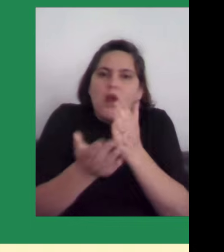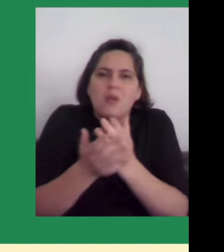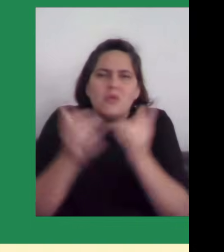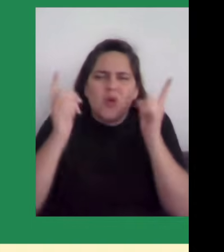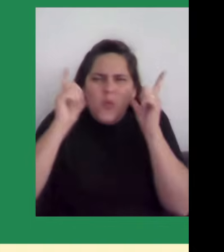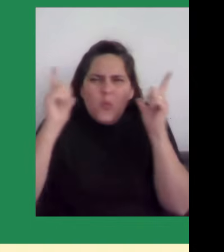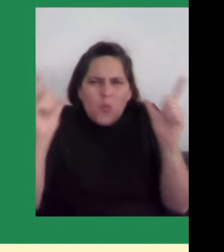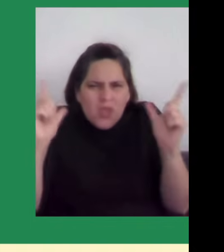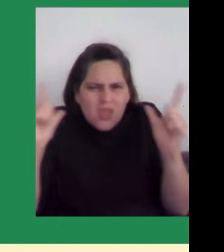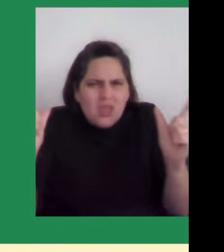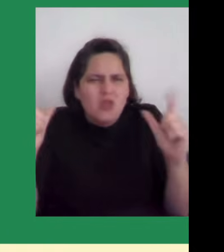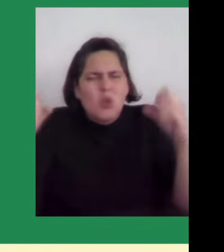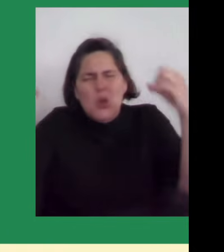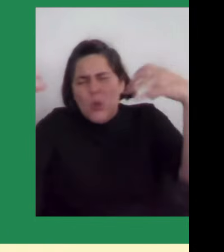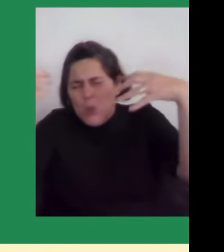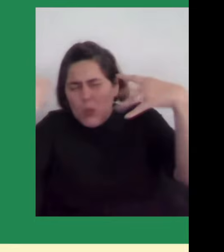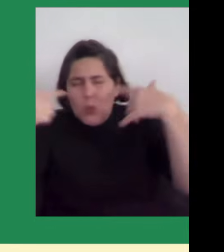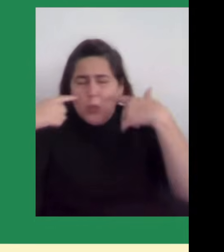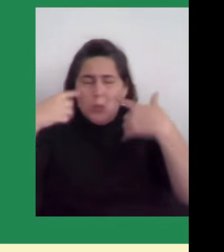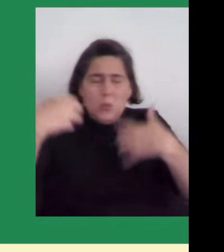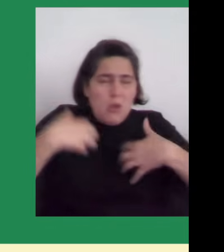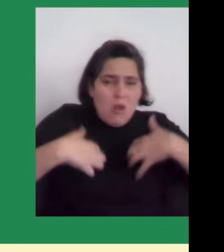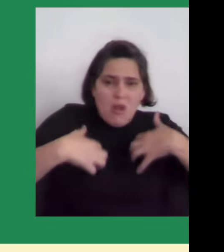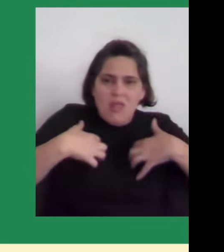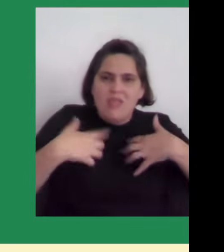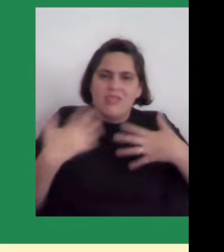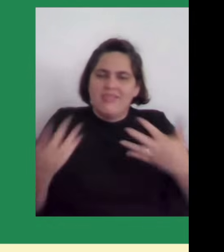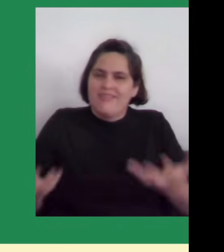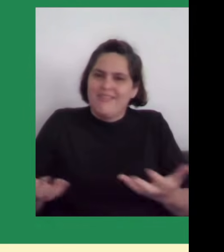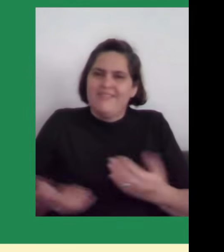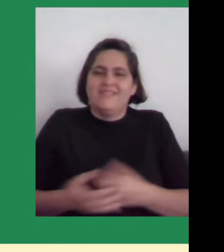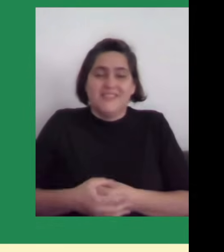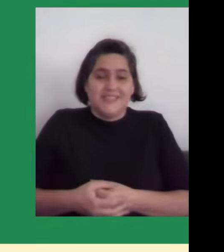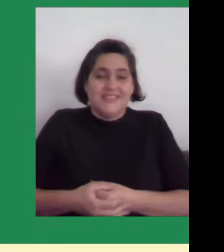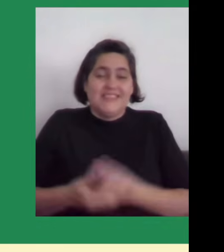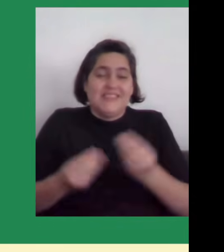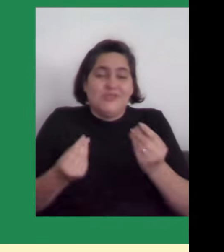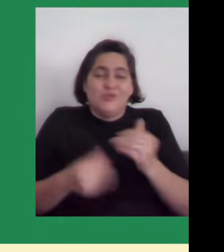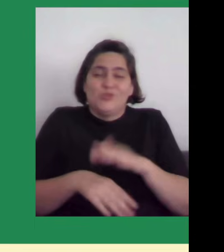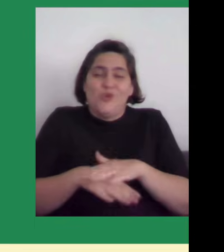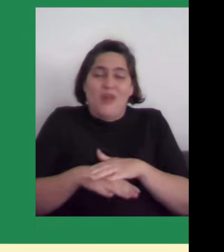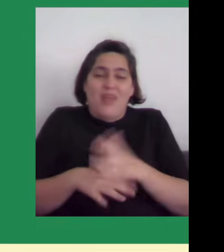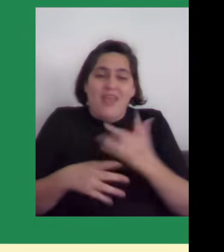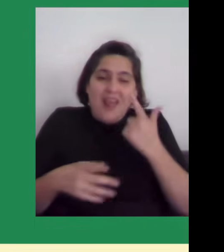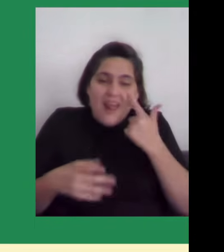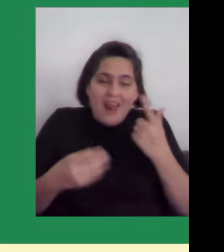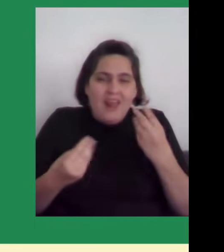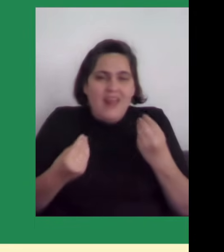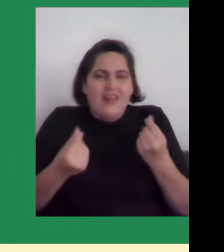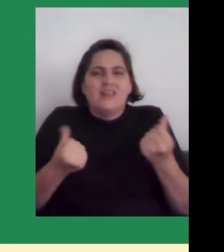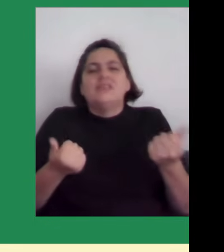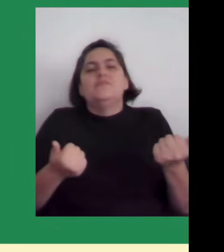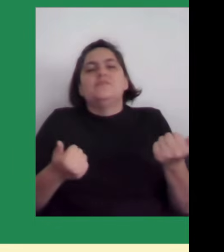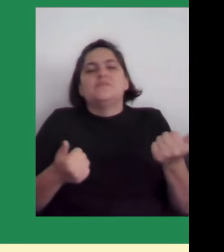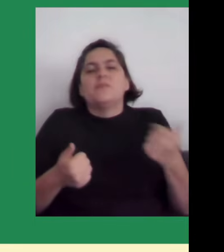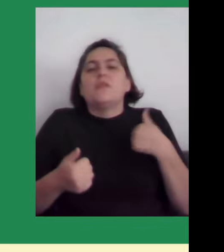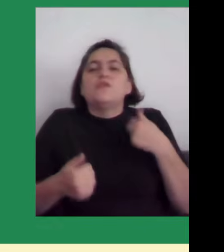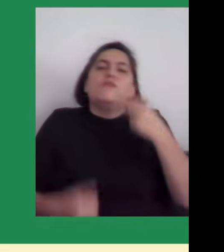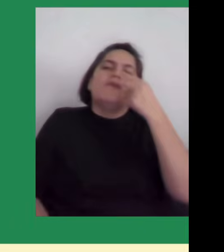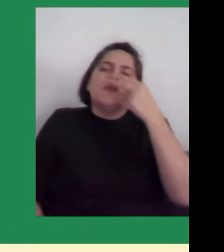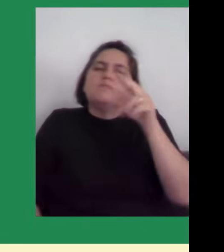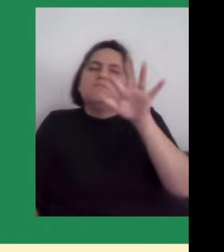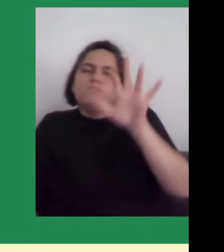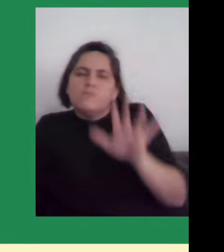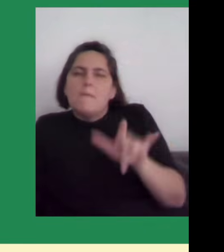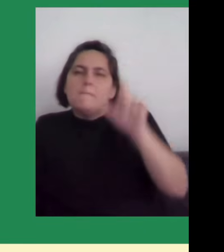no tolera las luces, etcétera. De tal manera que yo tengo que ver cuáles dentro de las características generales,